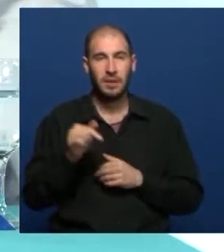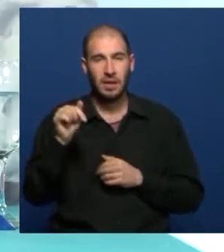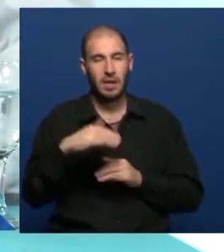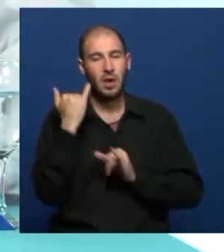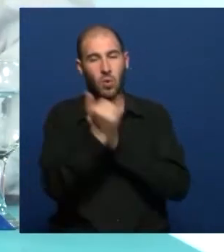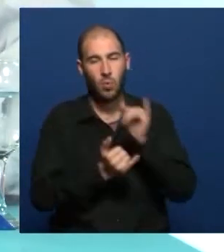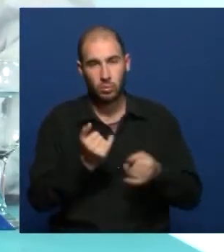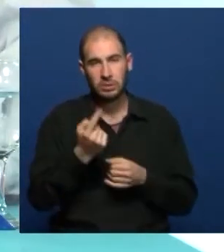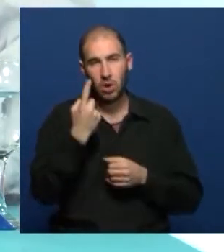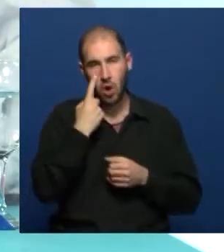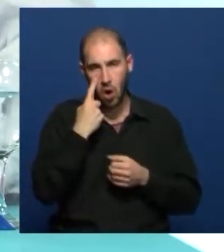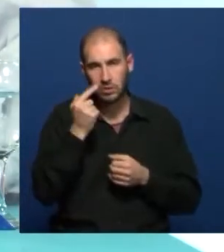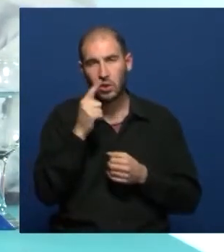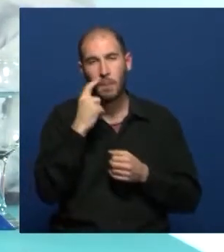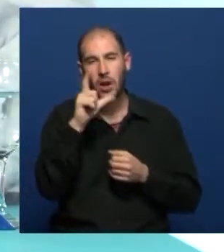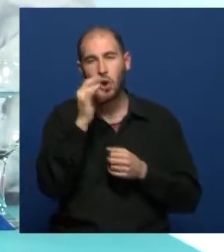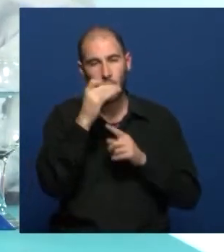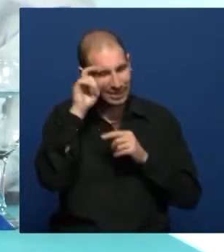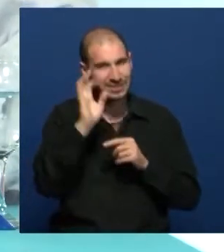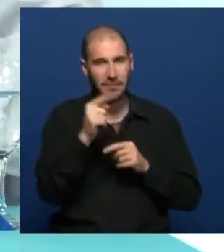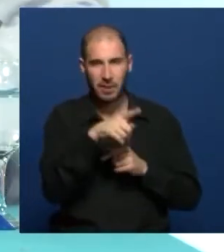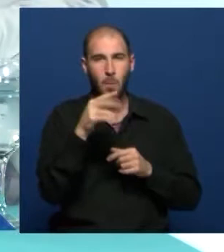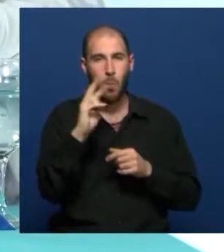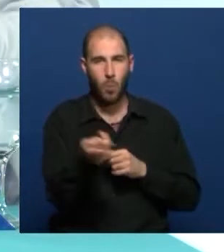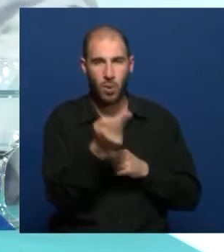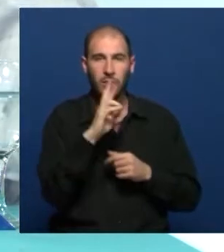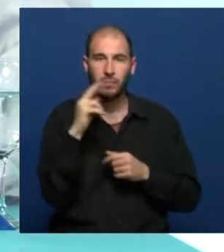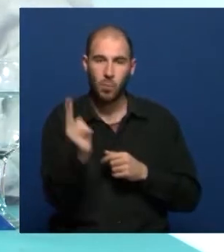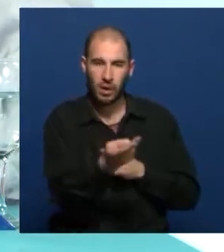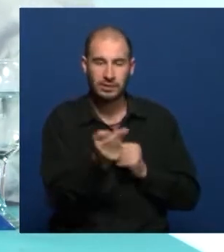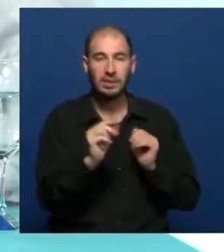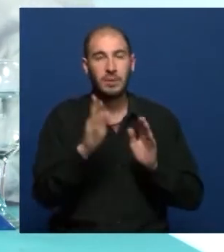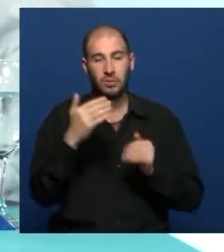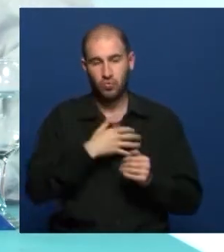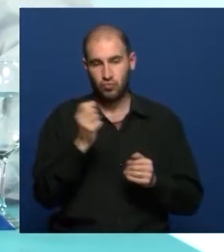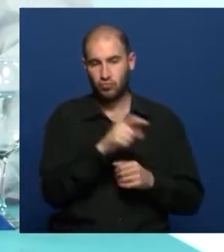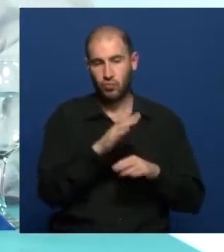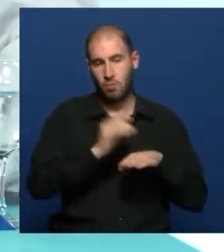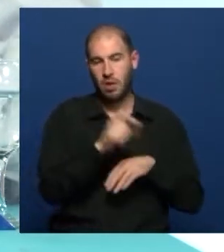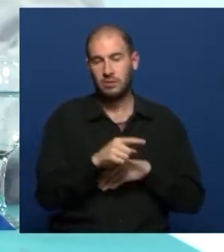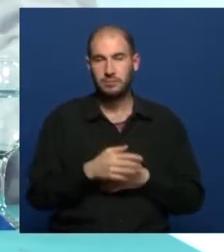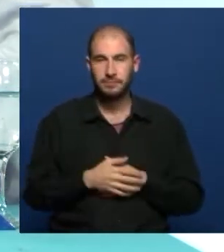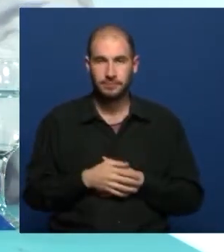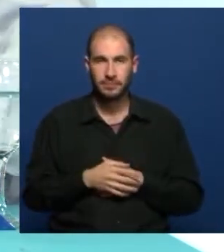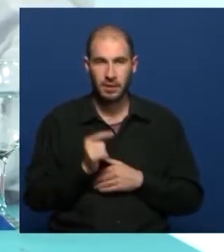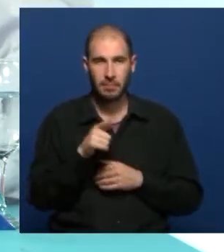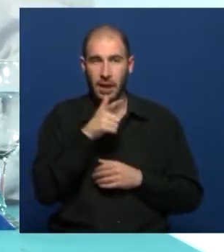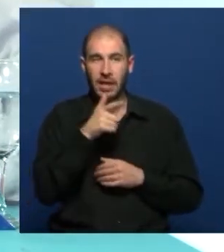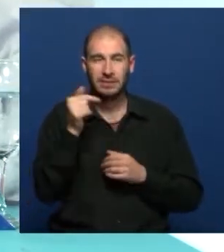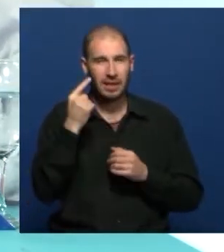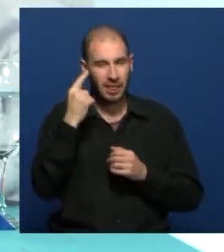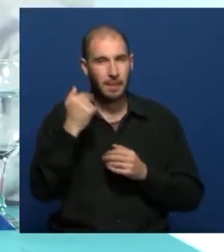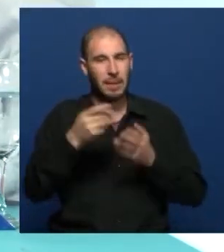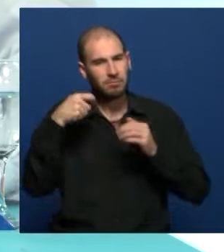al conocimiento que tiene lo que de la muerte de soledad y a su posible autoría también así que creo que se fortalece la hipótesis